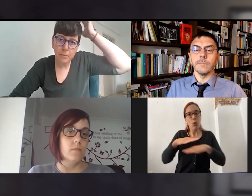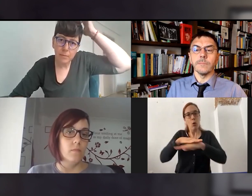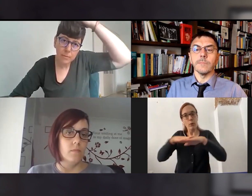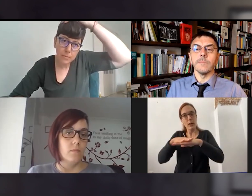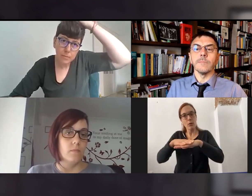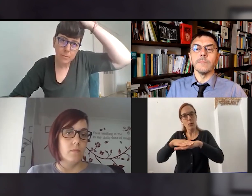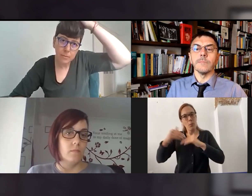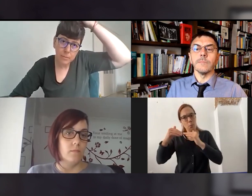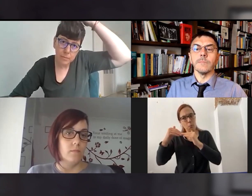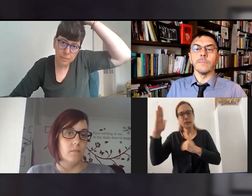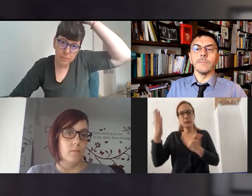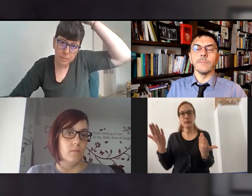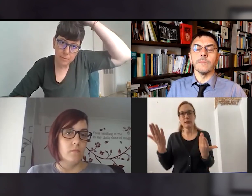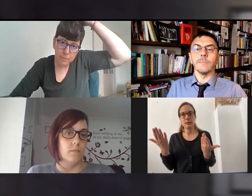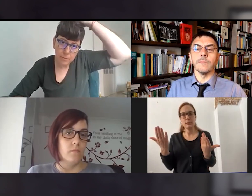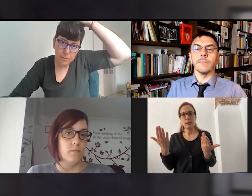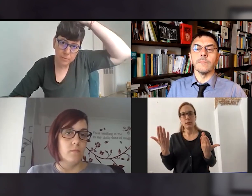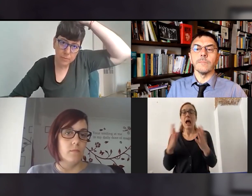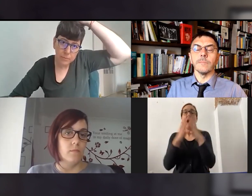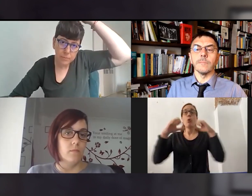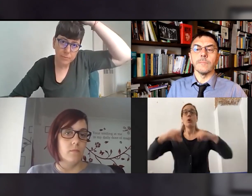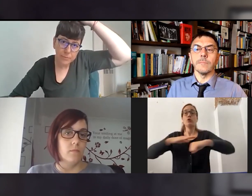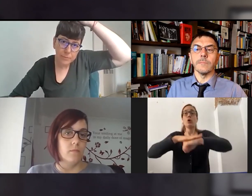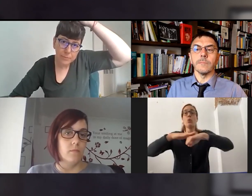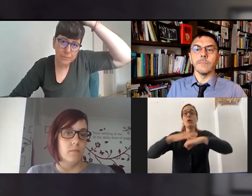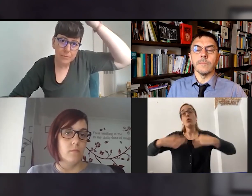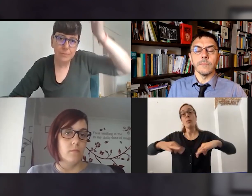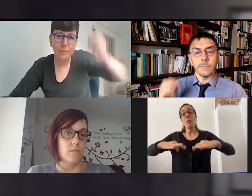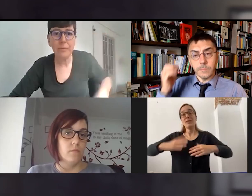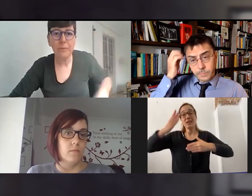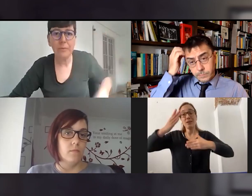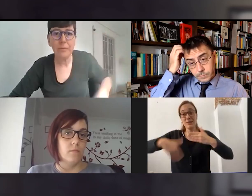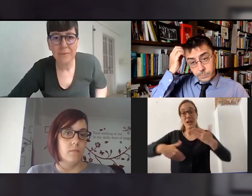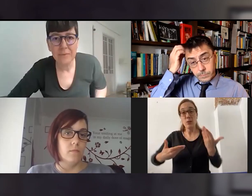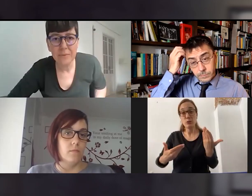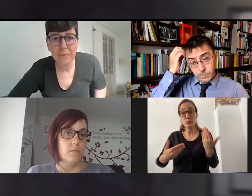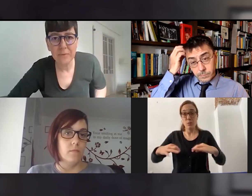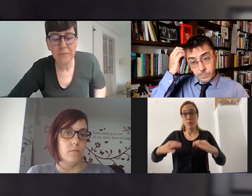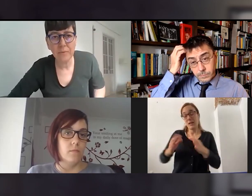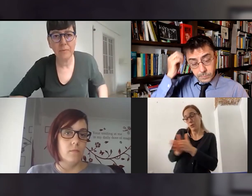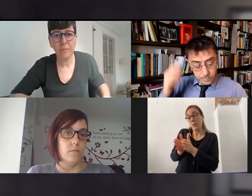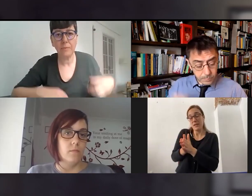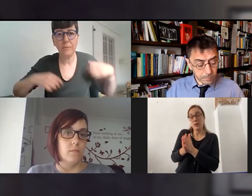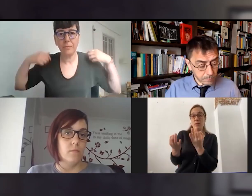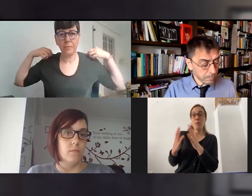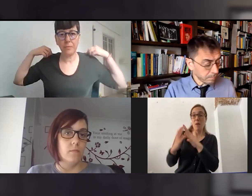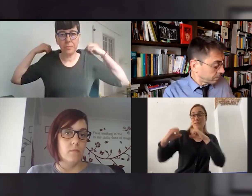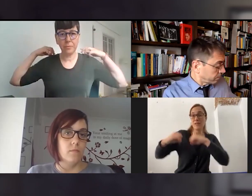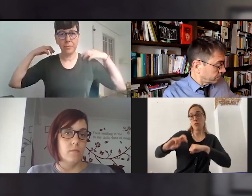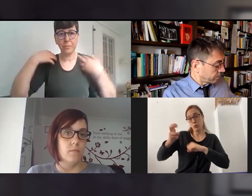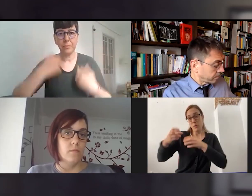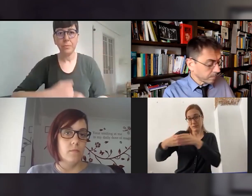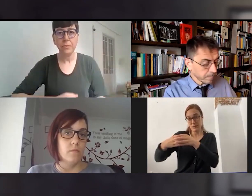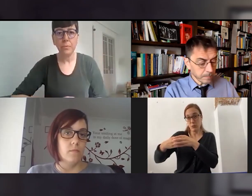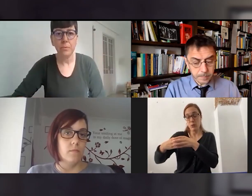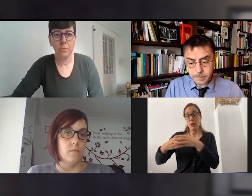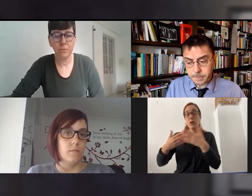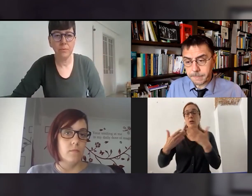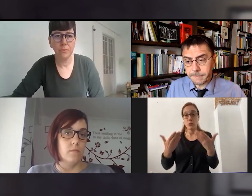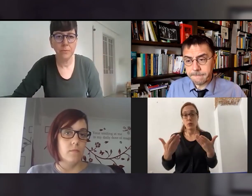porque además, por lo general, lo tenemos que tenemos un socio, tenemos que tratarlo con otro partido. Entonces yo